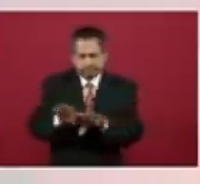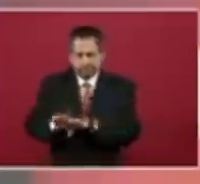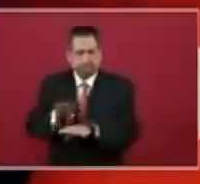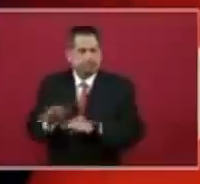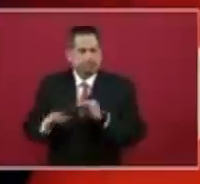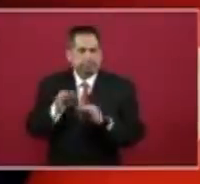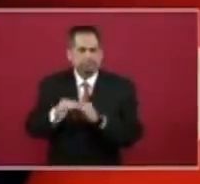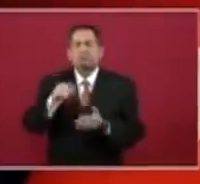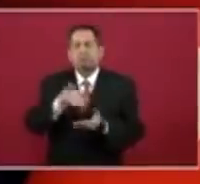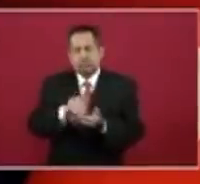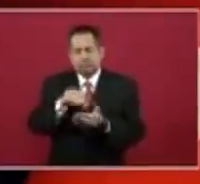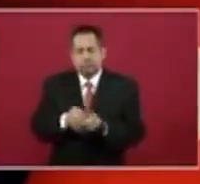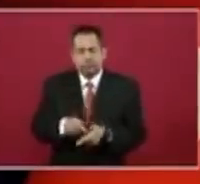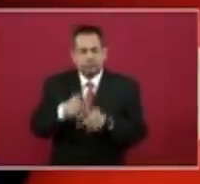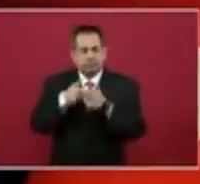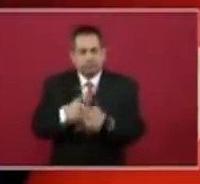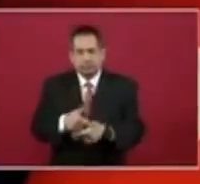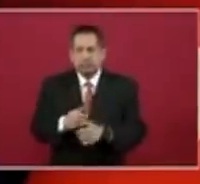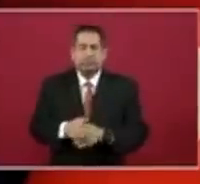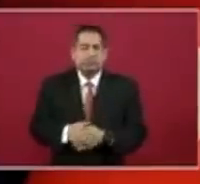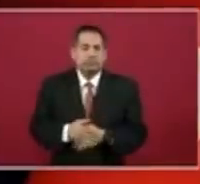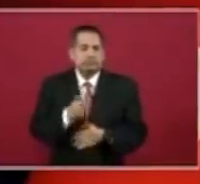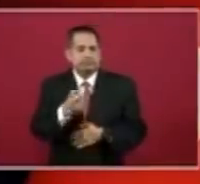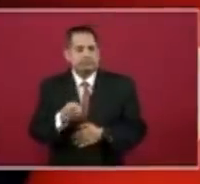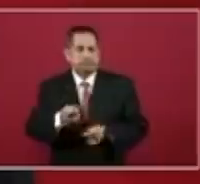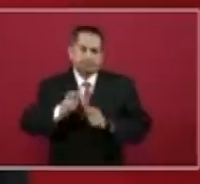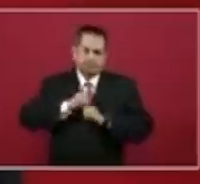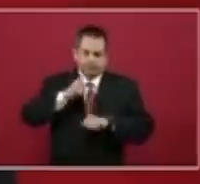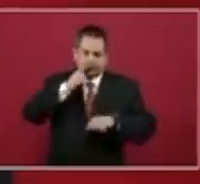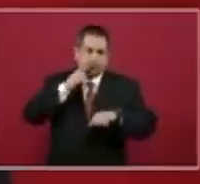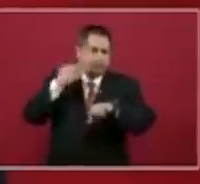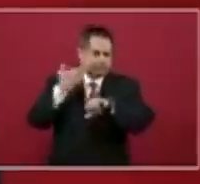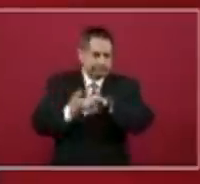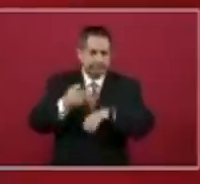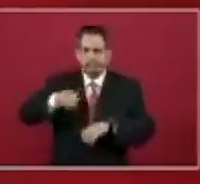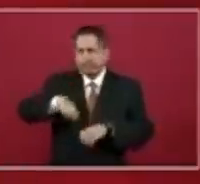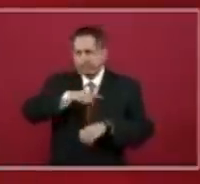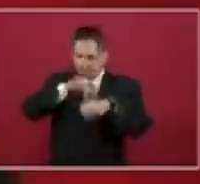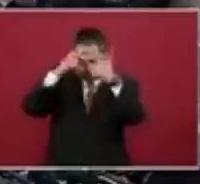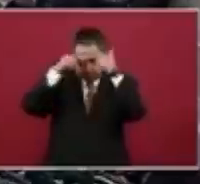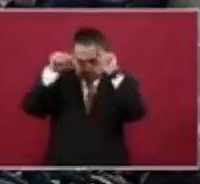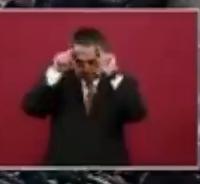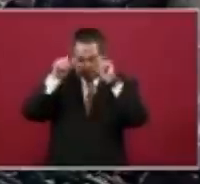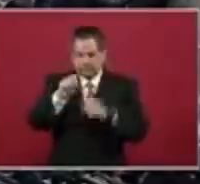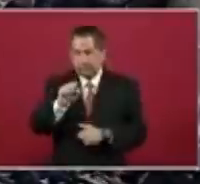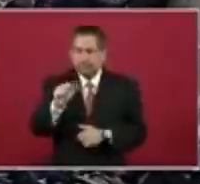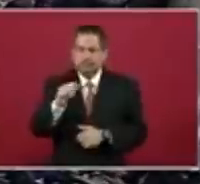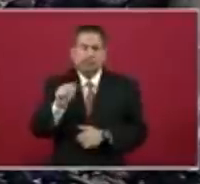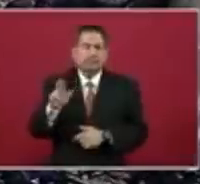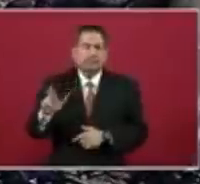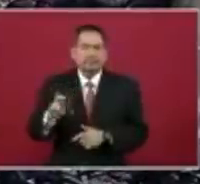trabajo. Es lo que corresponde por el lado de la Secretaría de Marina. Muchas gracias.